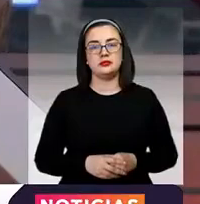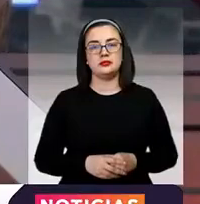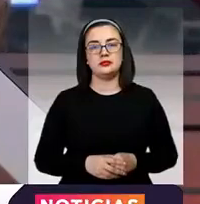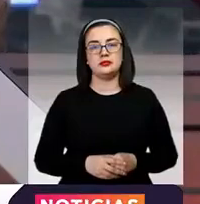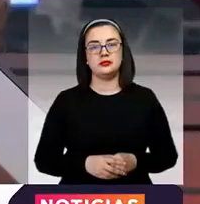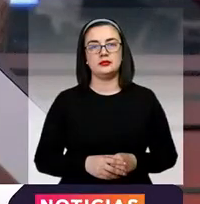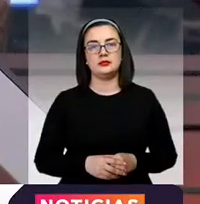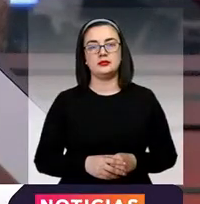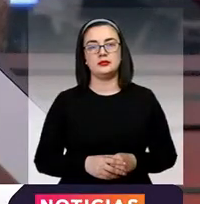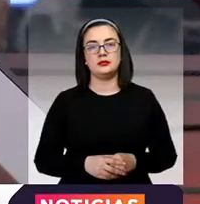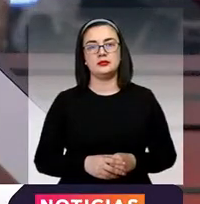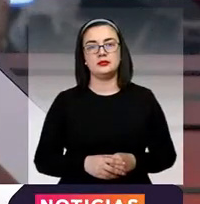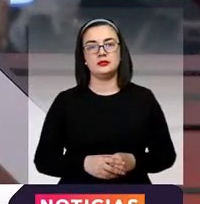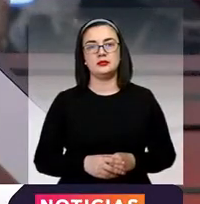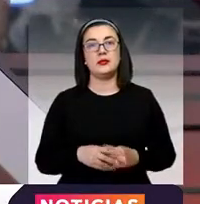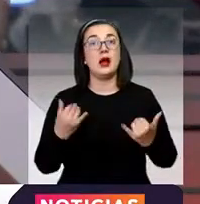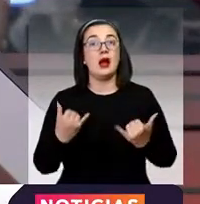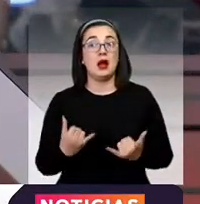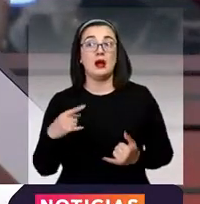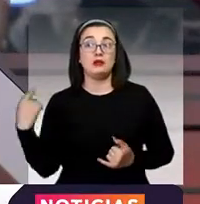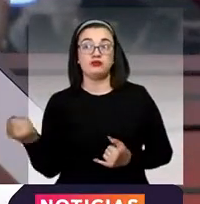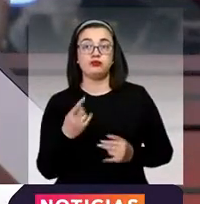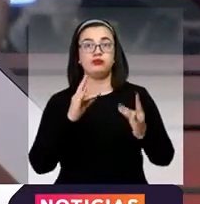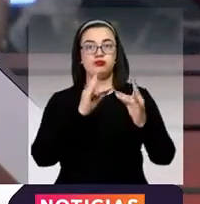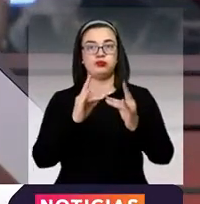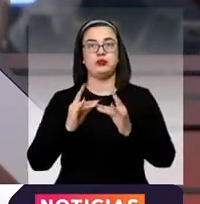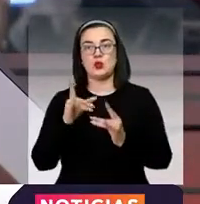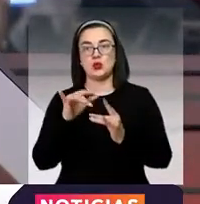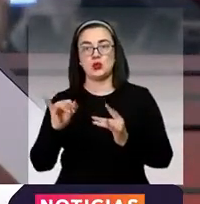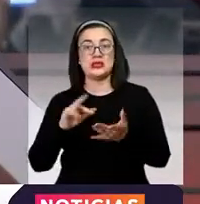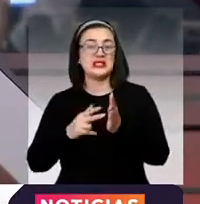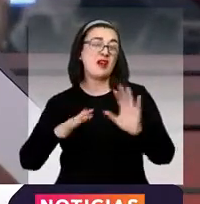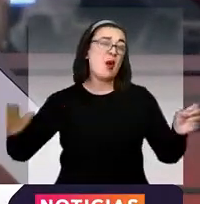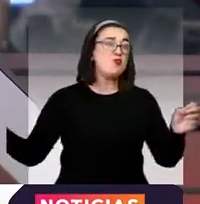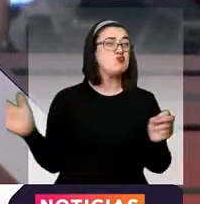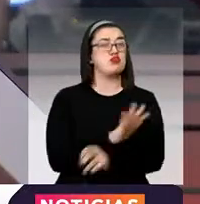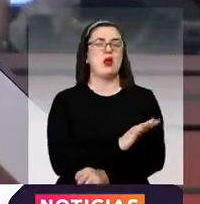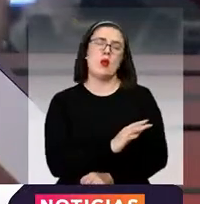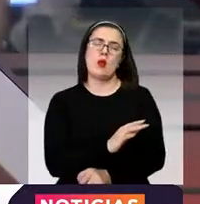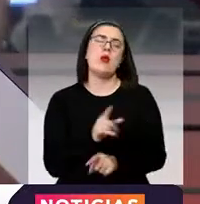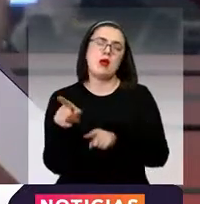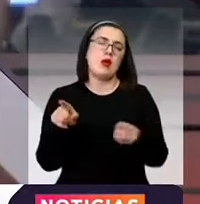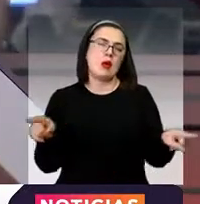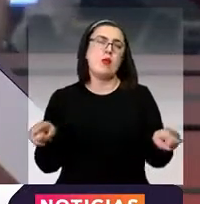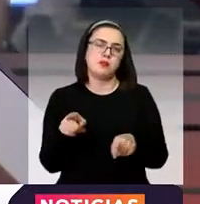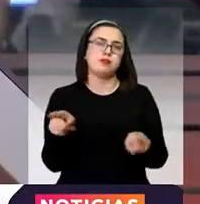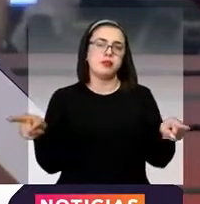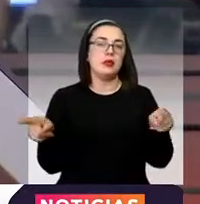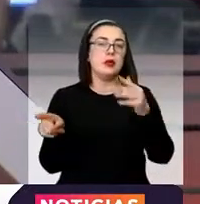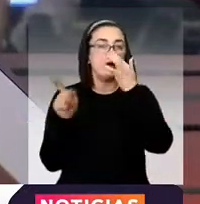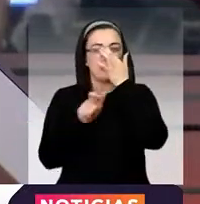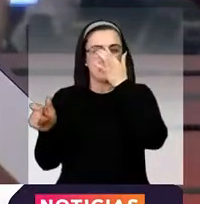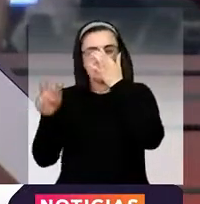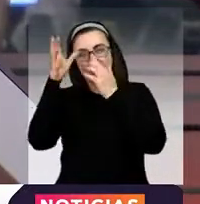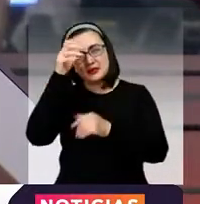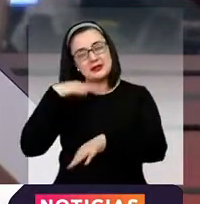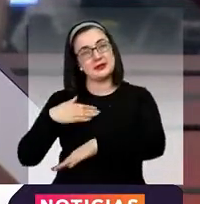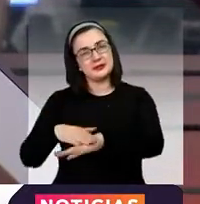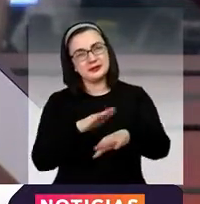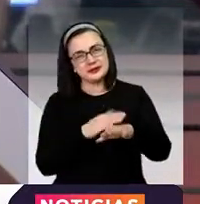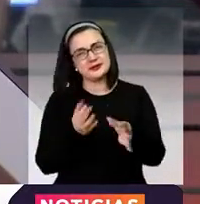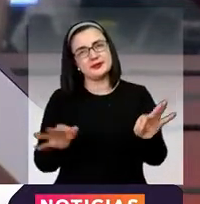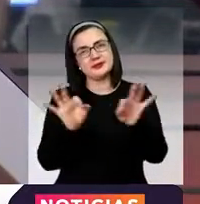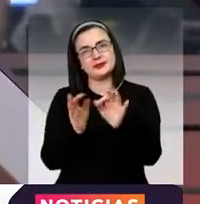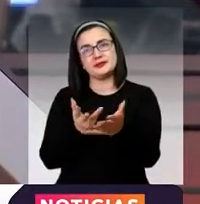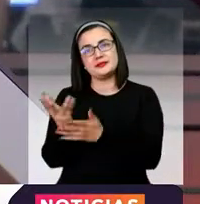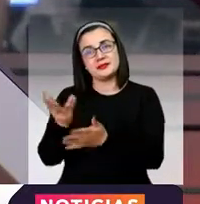aunque actualmente la ocupación de camas uci no está colapsada el colegio médico de bogotá y expertos sugieren para la administración